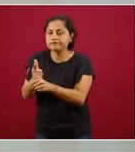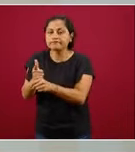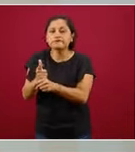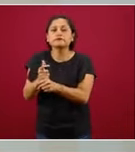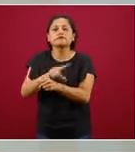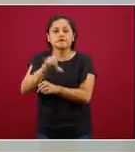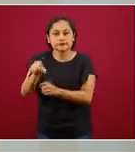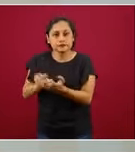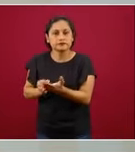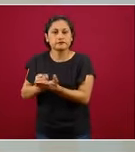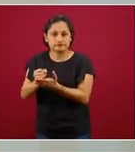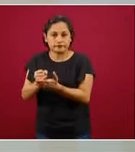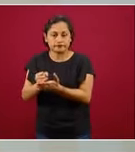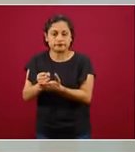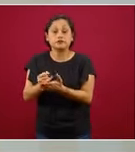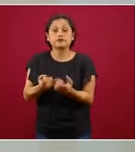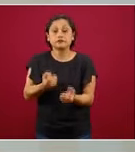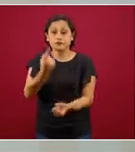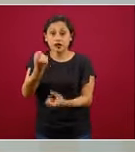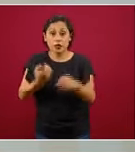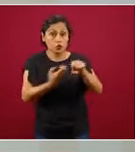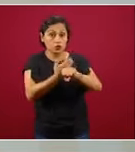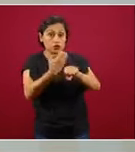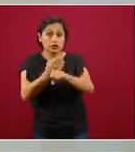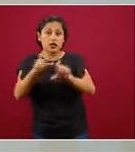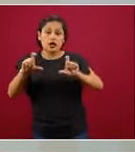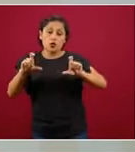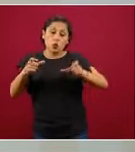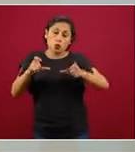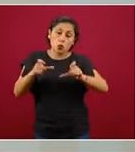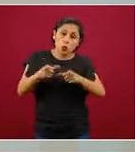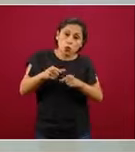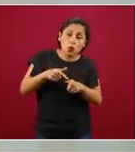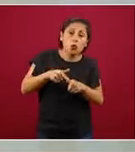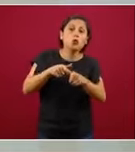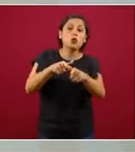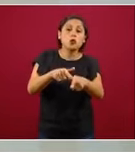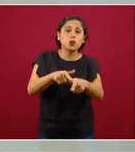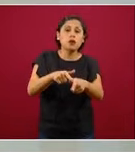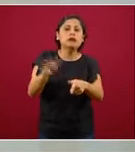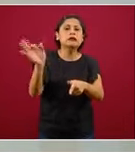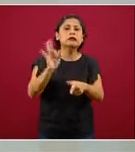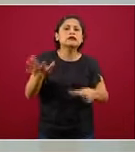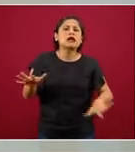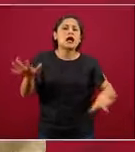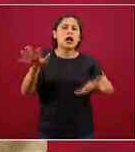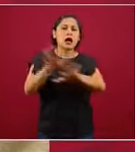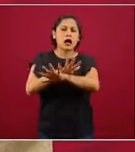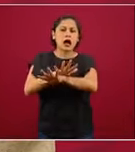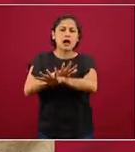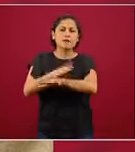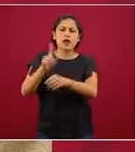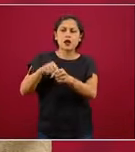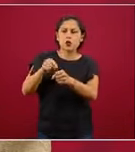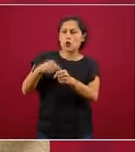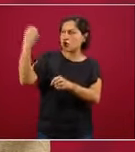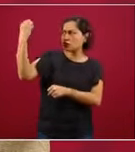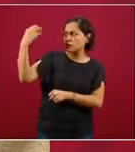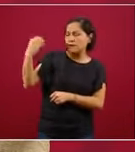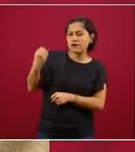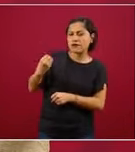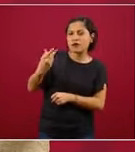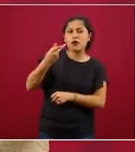federativas continuaron descendiendo su epidemia y podrían haber pasado a otros colores del semáforo, pero estuvo suspendido